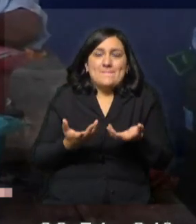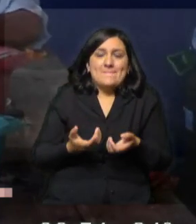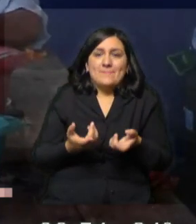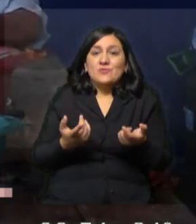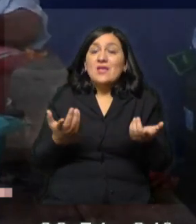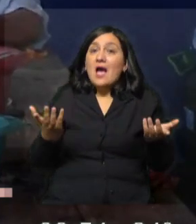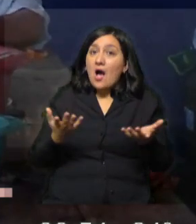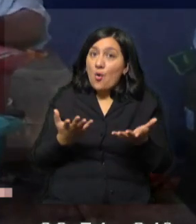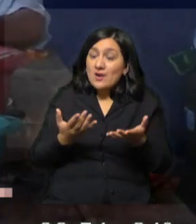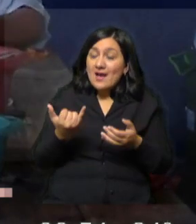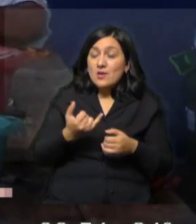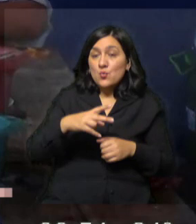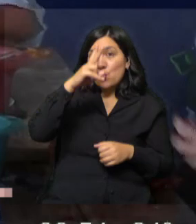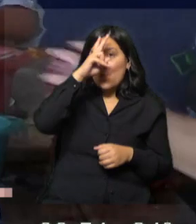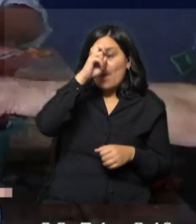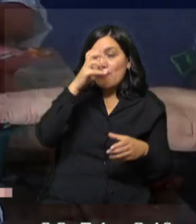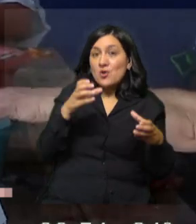ahora tenemos una policlínica acá